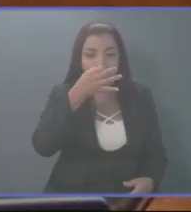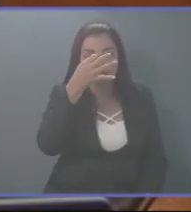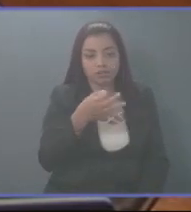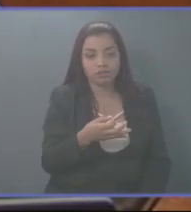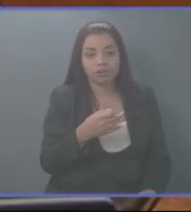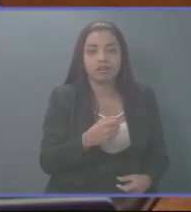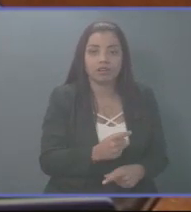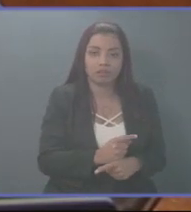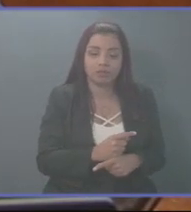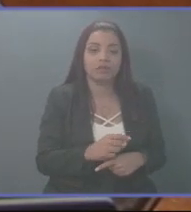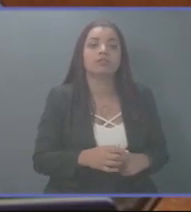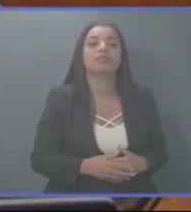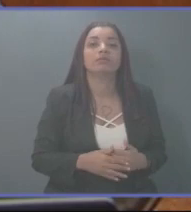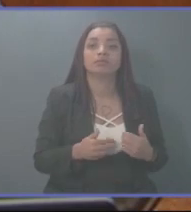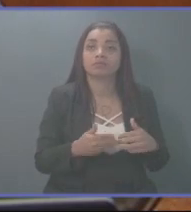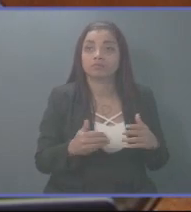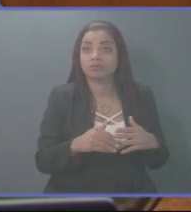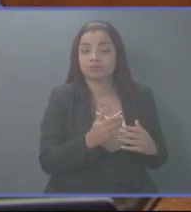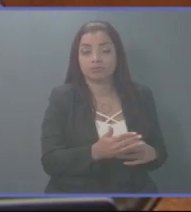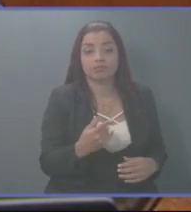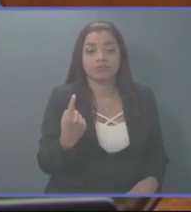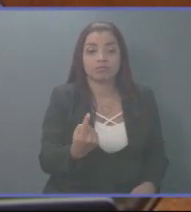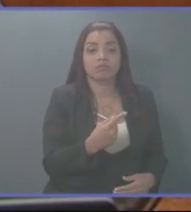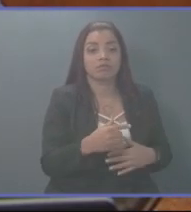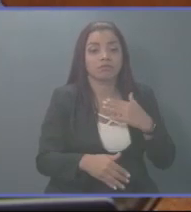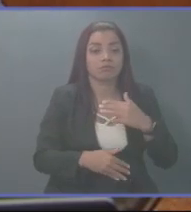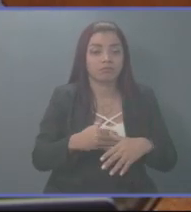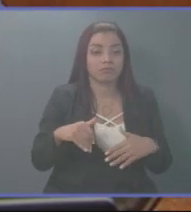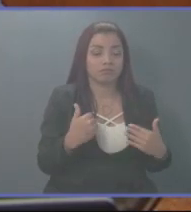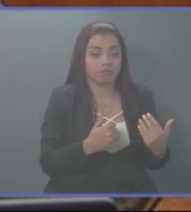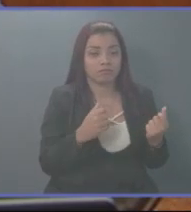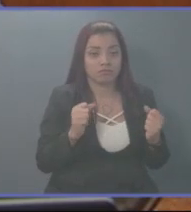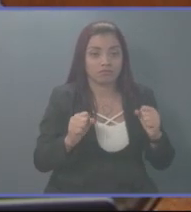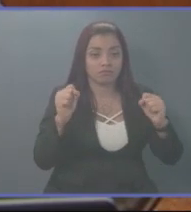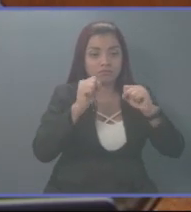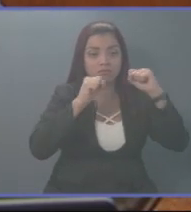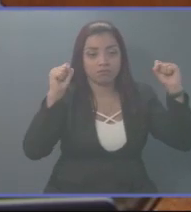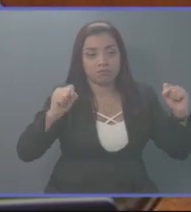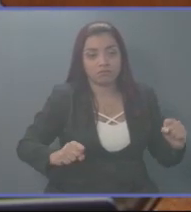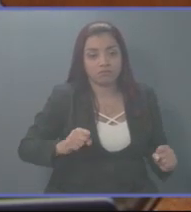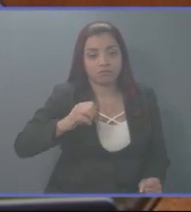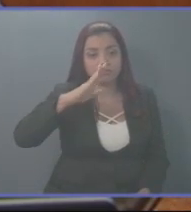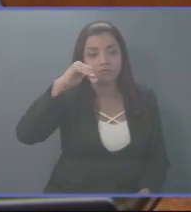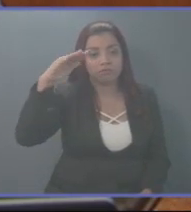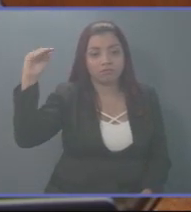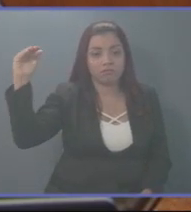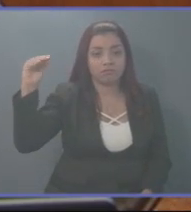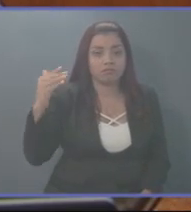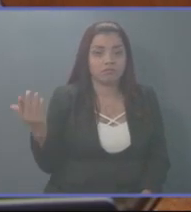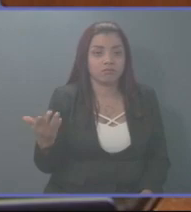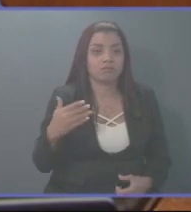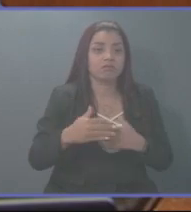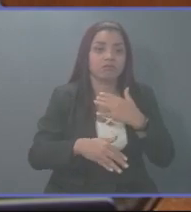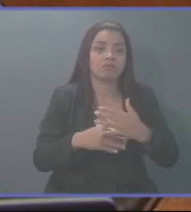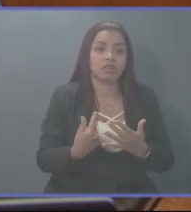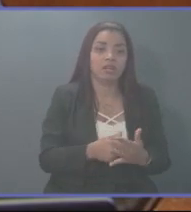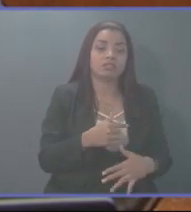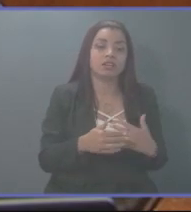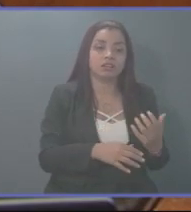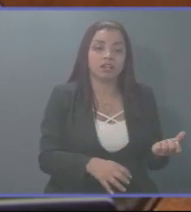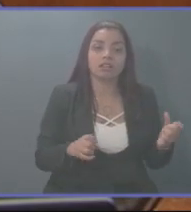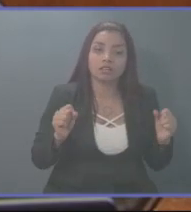adecuada. Todas las acciones que realice el Sistema Nacional de Atención y Protección Integral a Personas